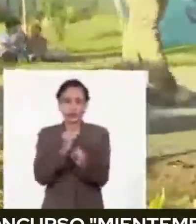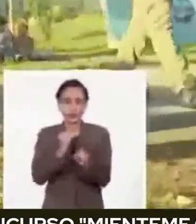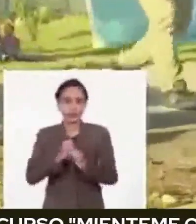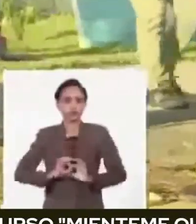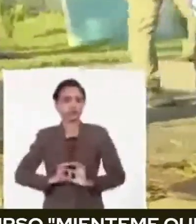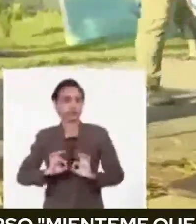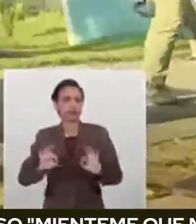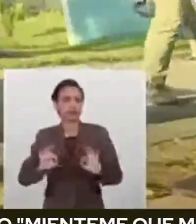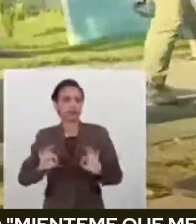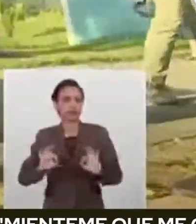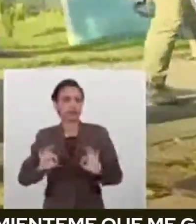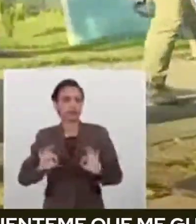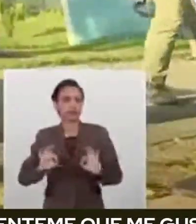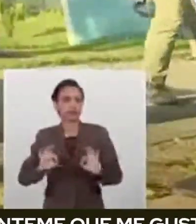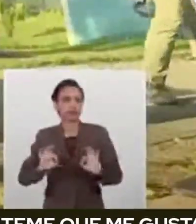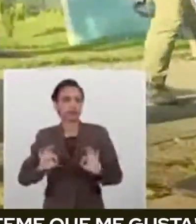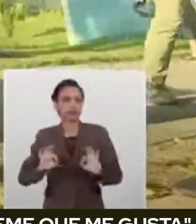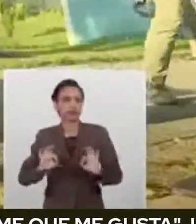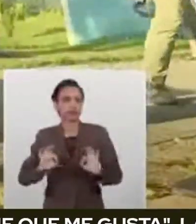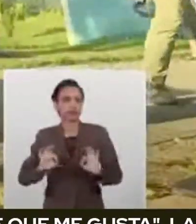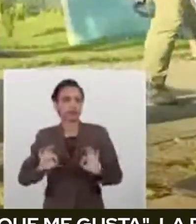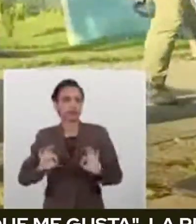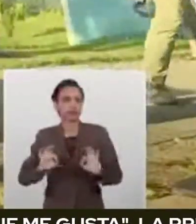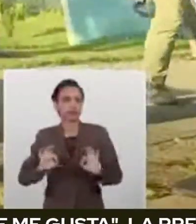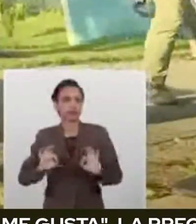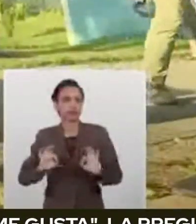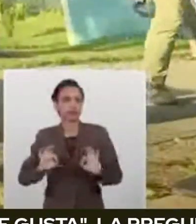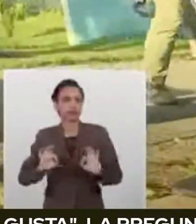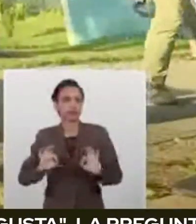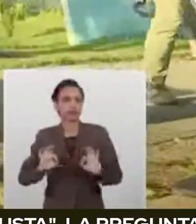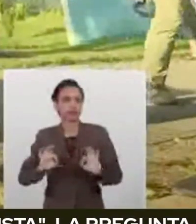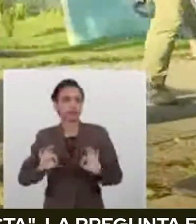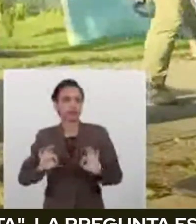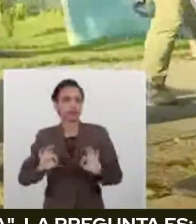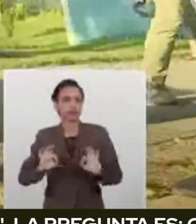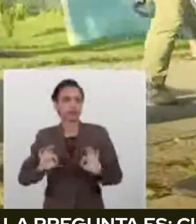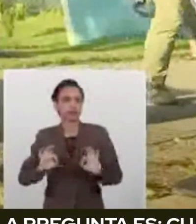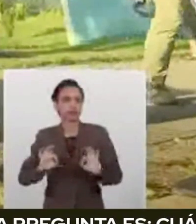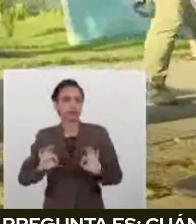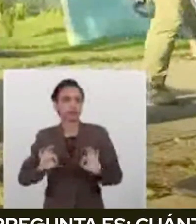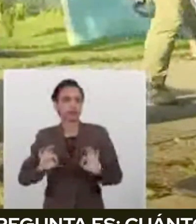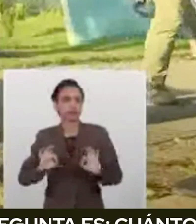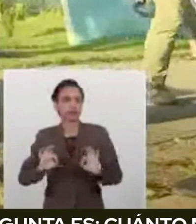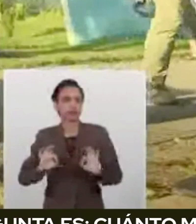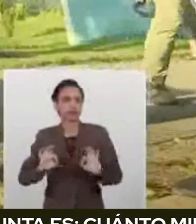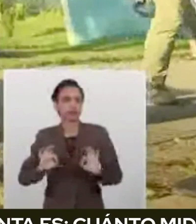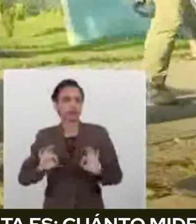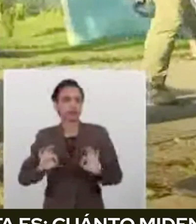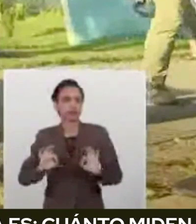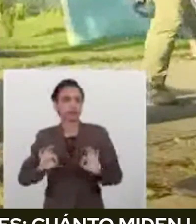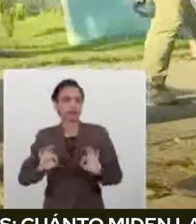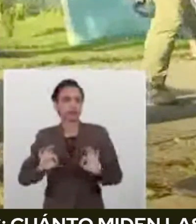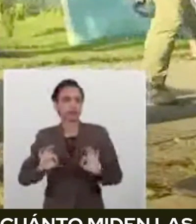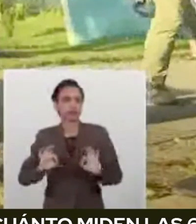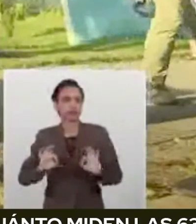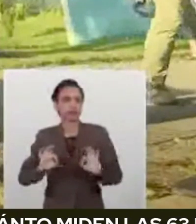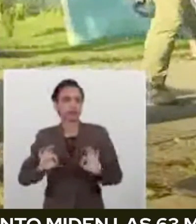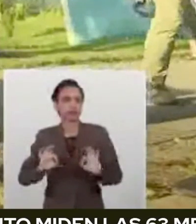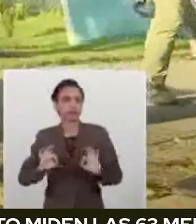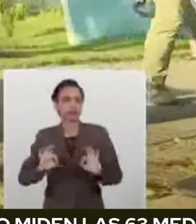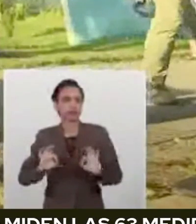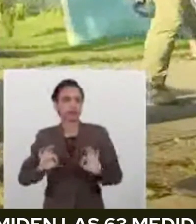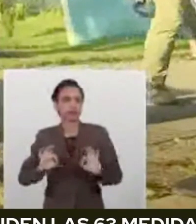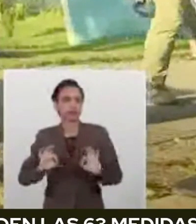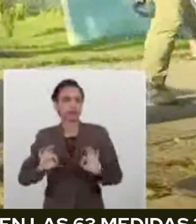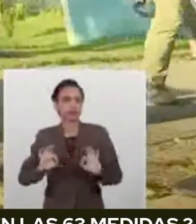ahí Ahí ahí ahí ahí mira mira ahora mira el fenómeno que mira en fenómeno Mira mira mira talento estos son los que se